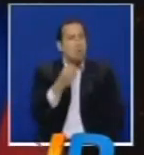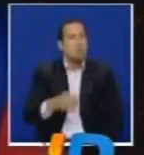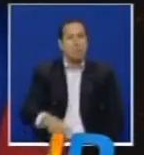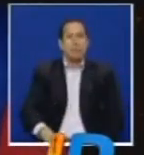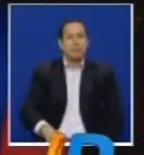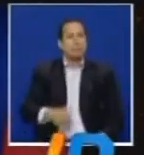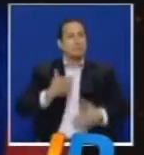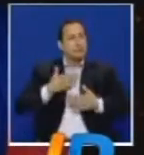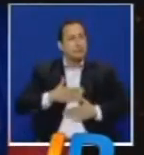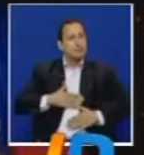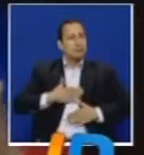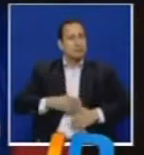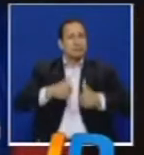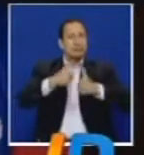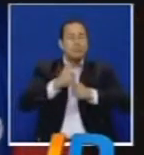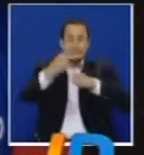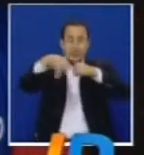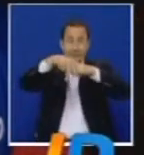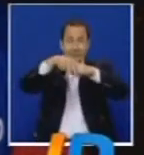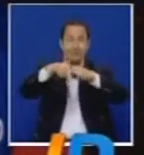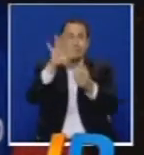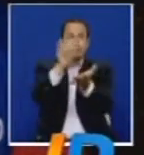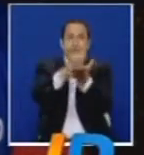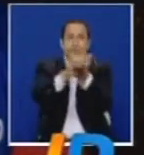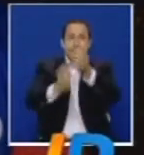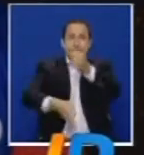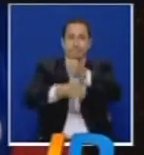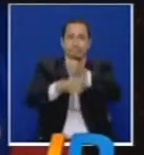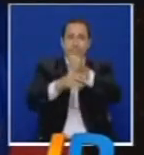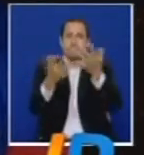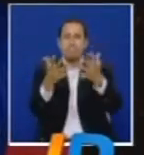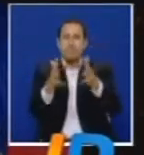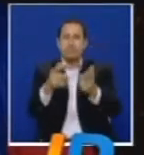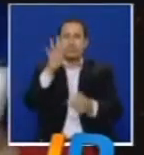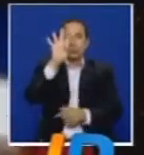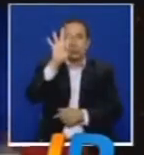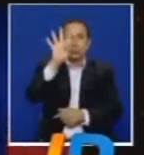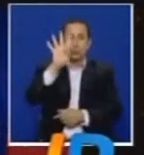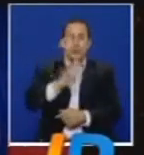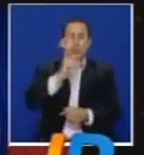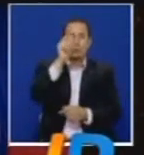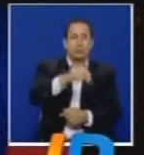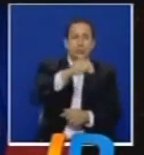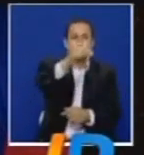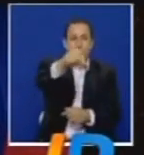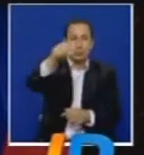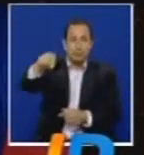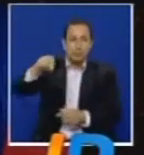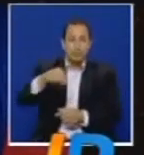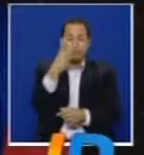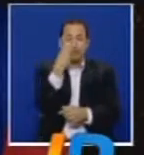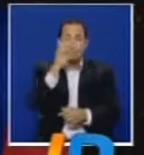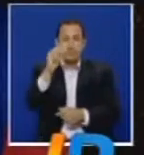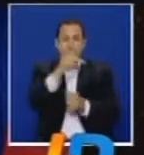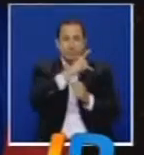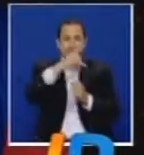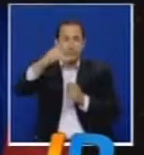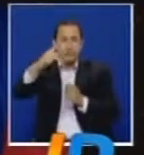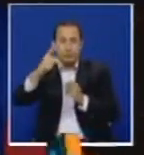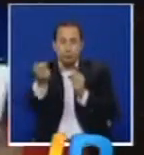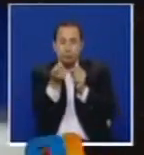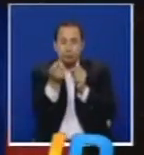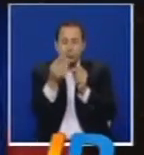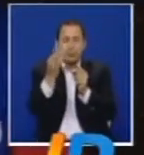que en el departamento de Nariño aún persisten por lo menos unos 4 bloqueos. Aquí, a unos 20 kilómetros de Pasto, en el municipio de